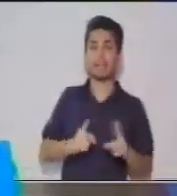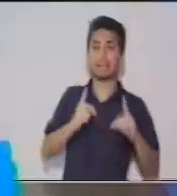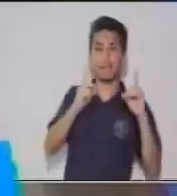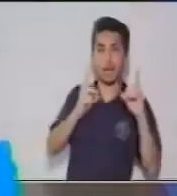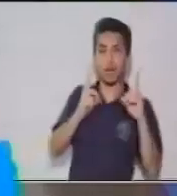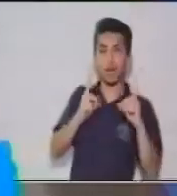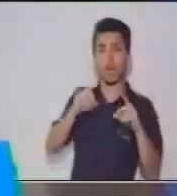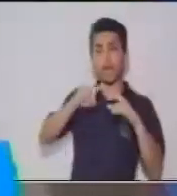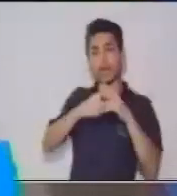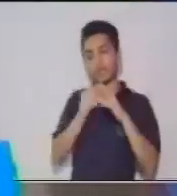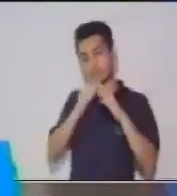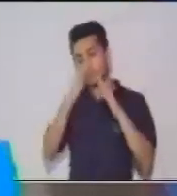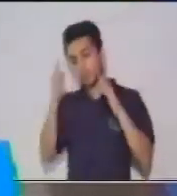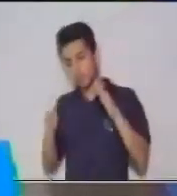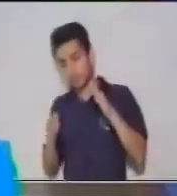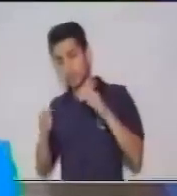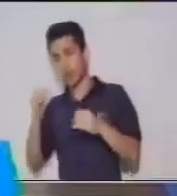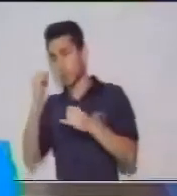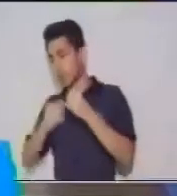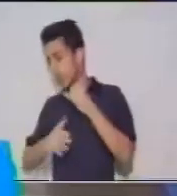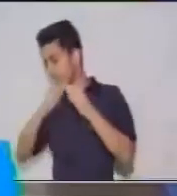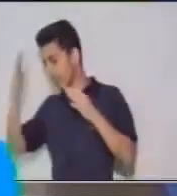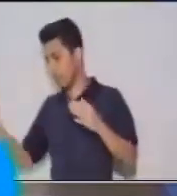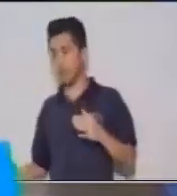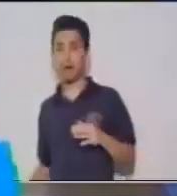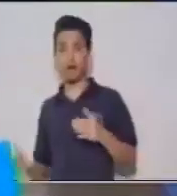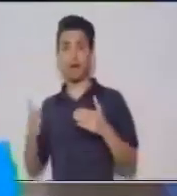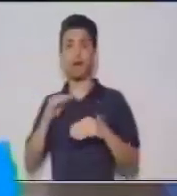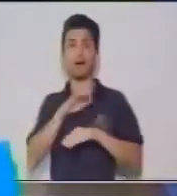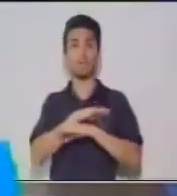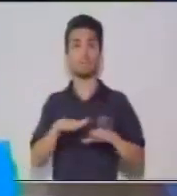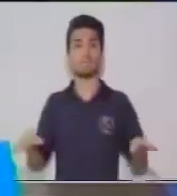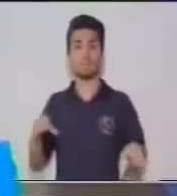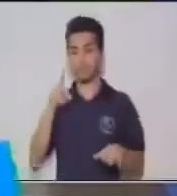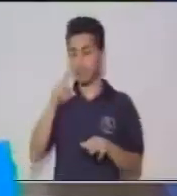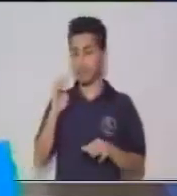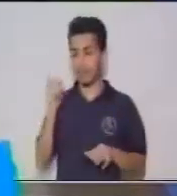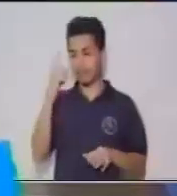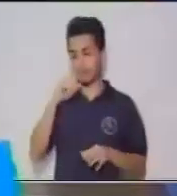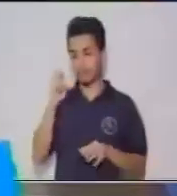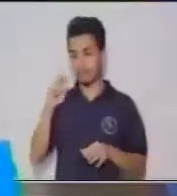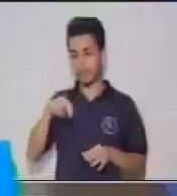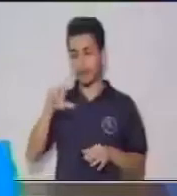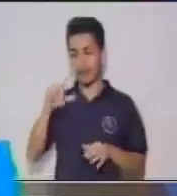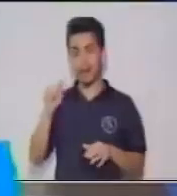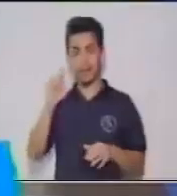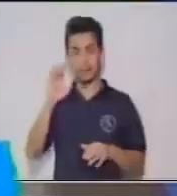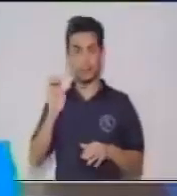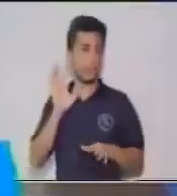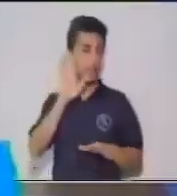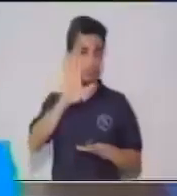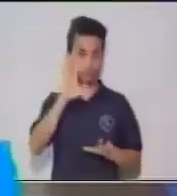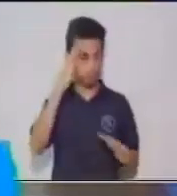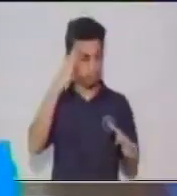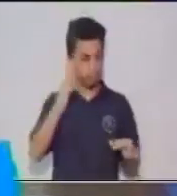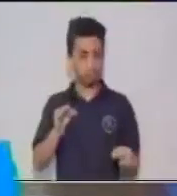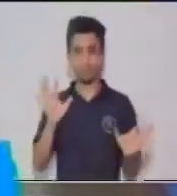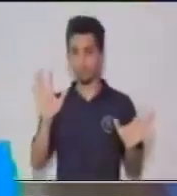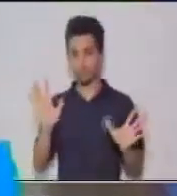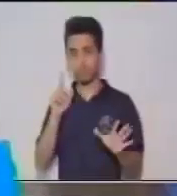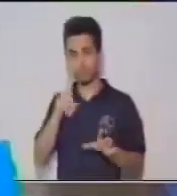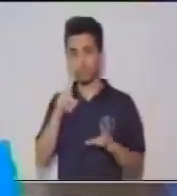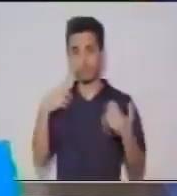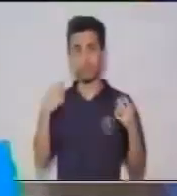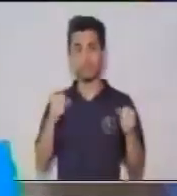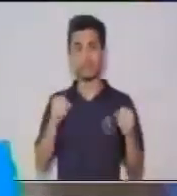el inicio y por último el desenlace. Ya queda a criterio o disposición de la persona que está llevando a